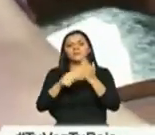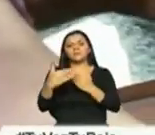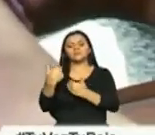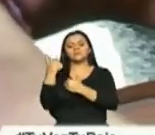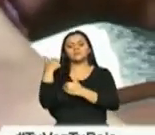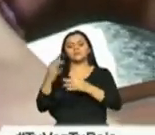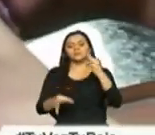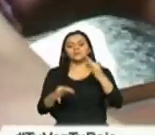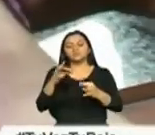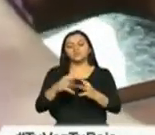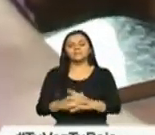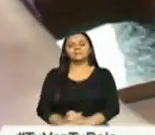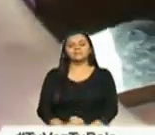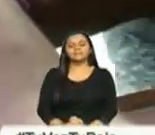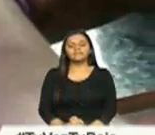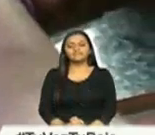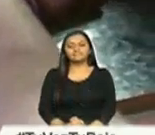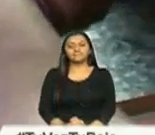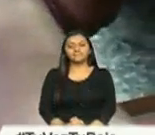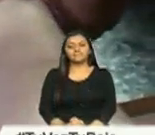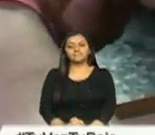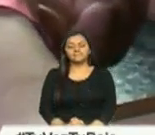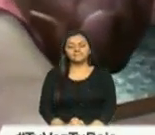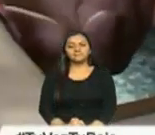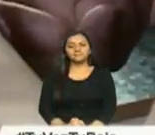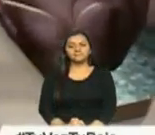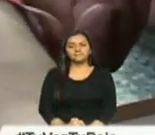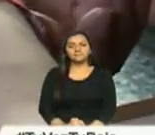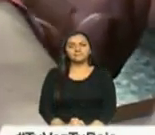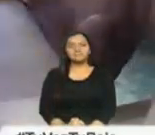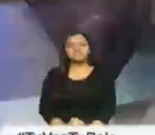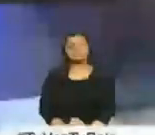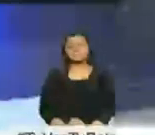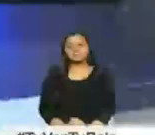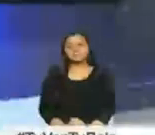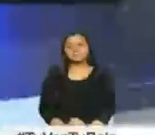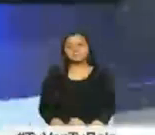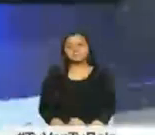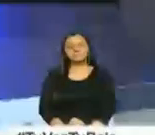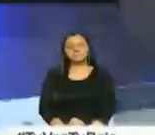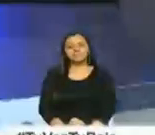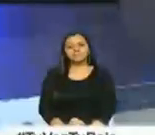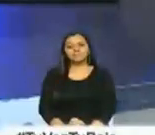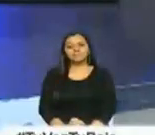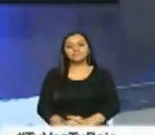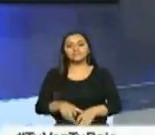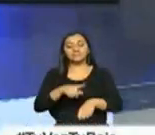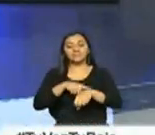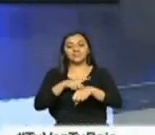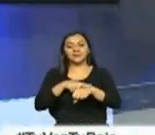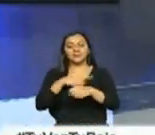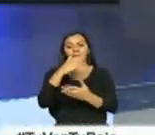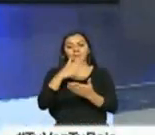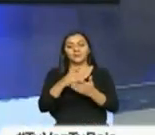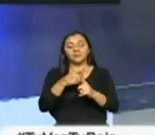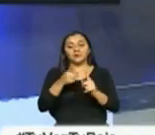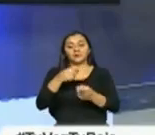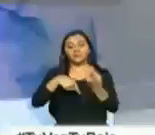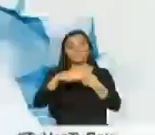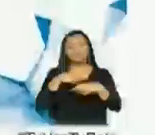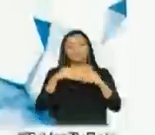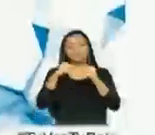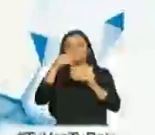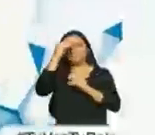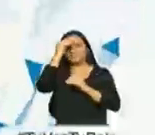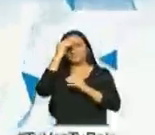de Justicia, Derechos Humanos y Cultos. Caterina Morejón, Noticiero Ciudadano. Es tiempo de hacer una pausa, pero al volver le